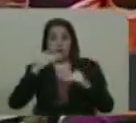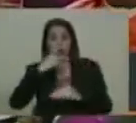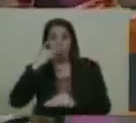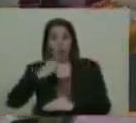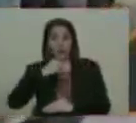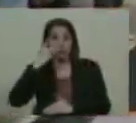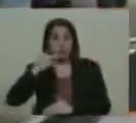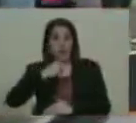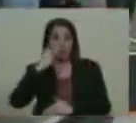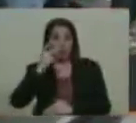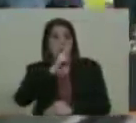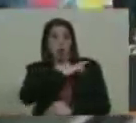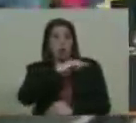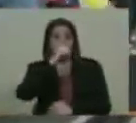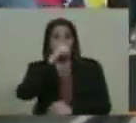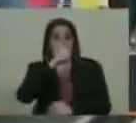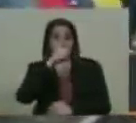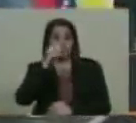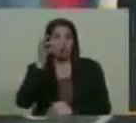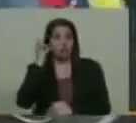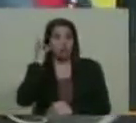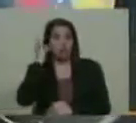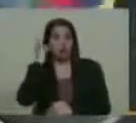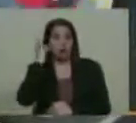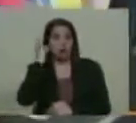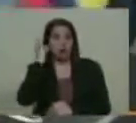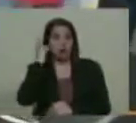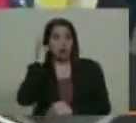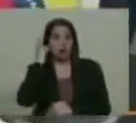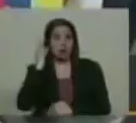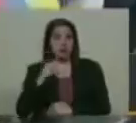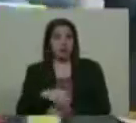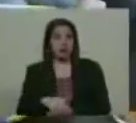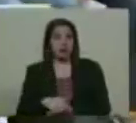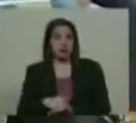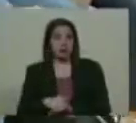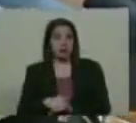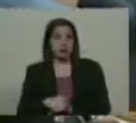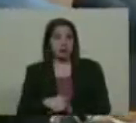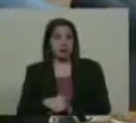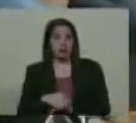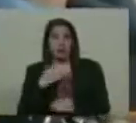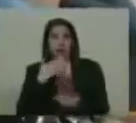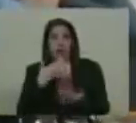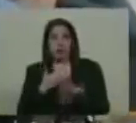a la dirección de las mujeres. Le pido a una mujer,